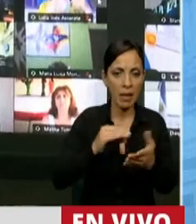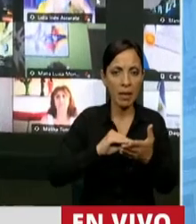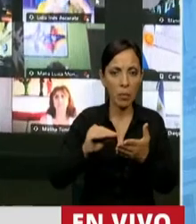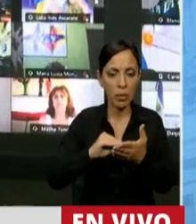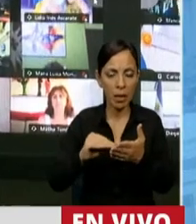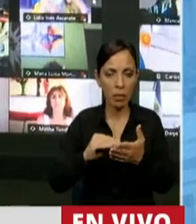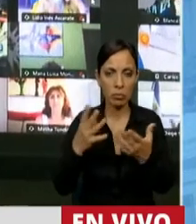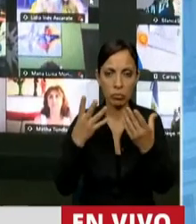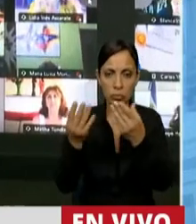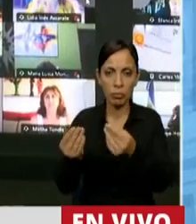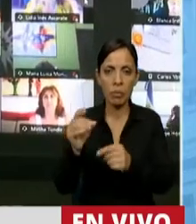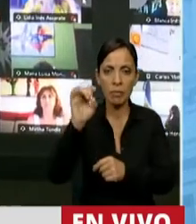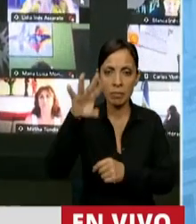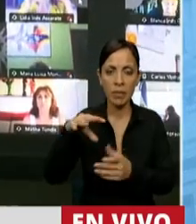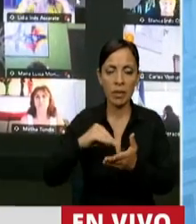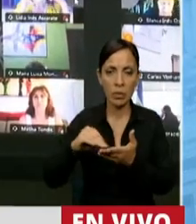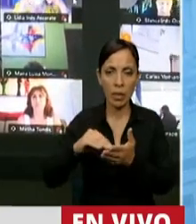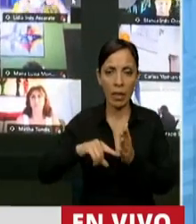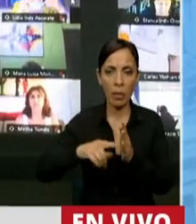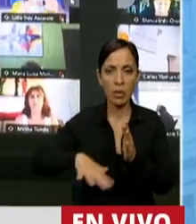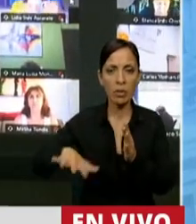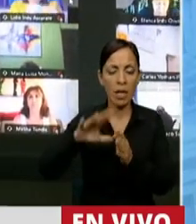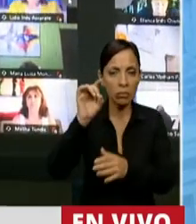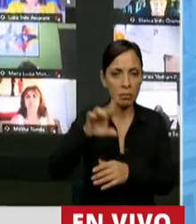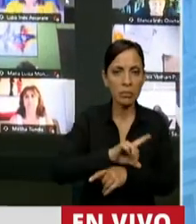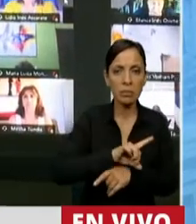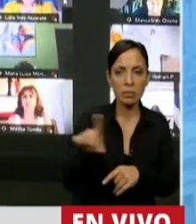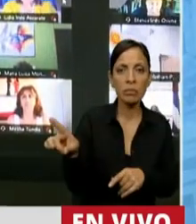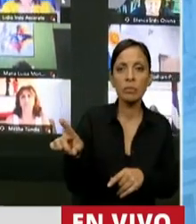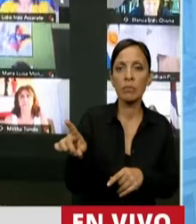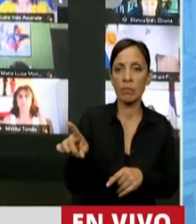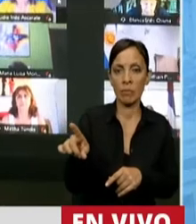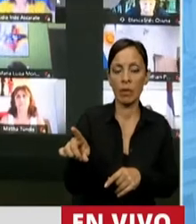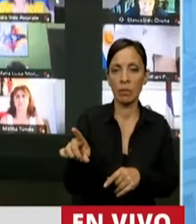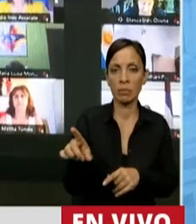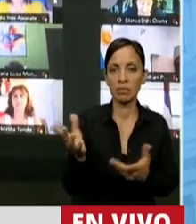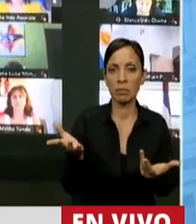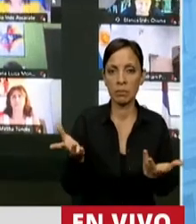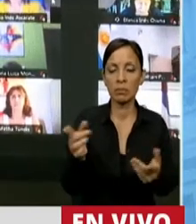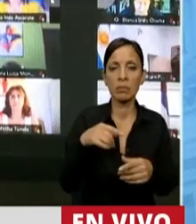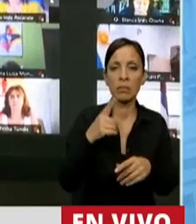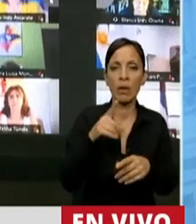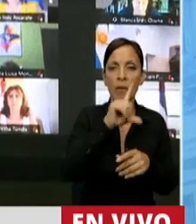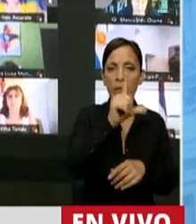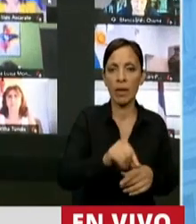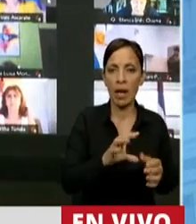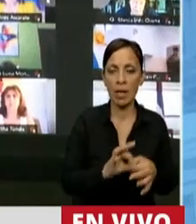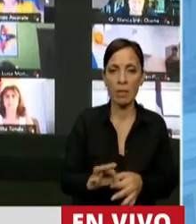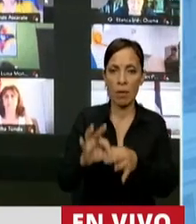no solo de la Ciudad de Buenos Aires, sino todos los que estamos de acuerdo con un federalismo fiscal responsable,